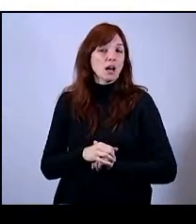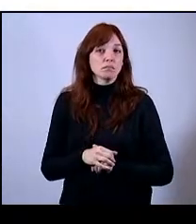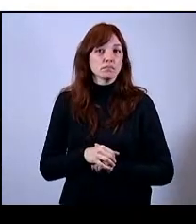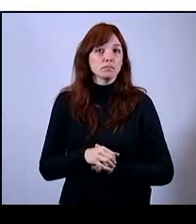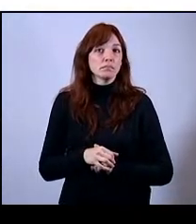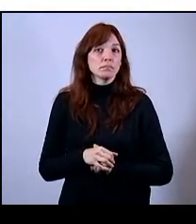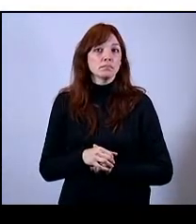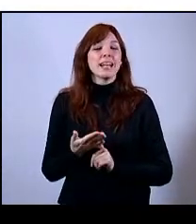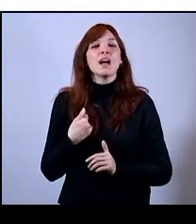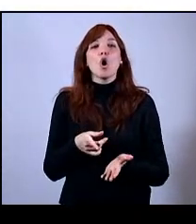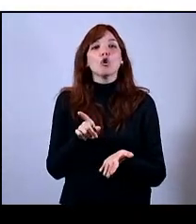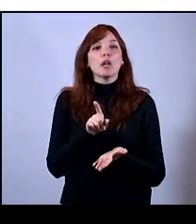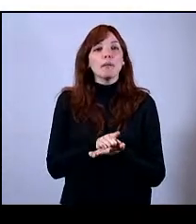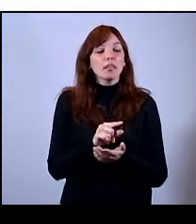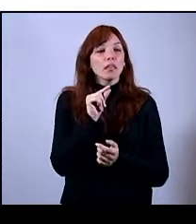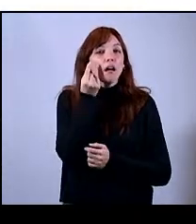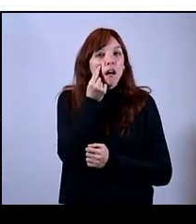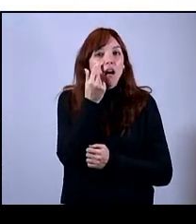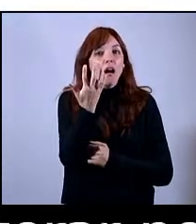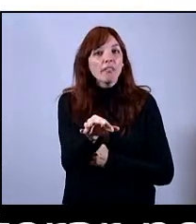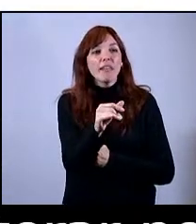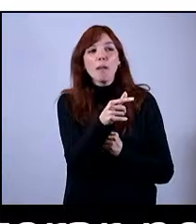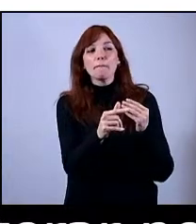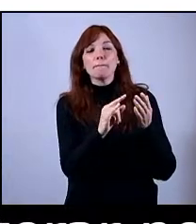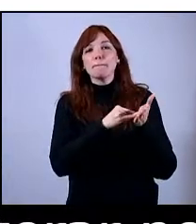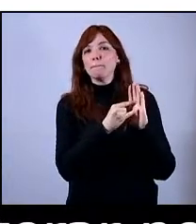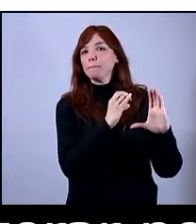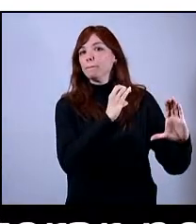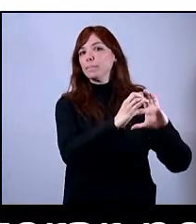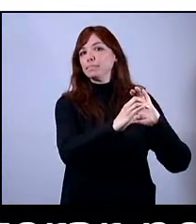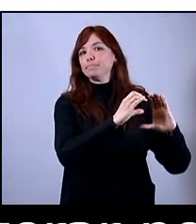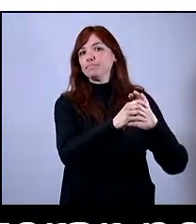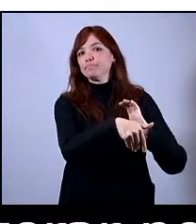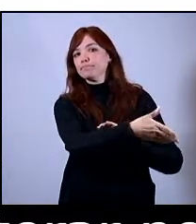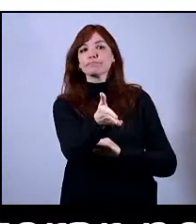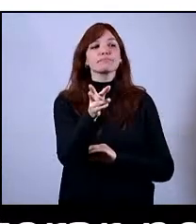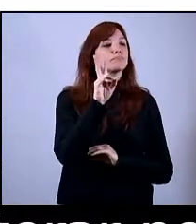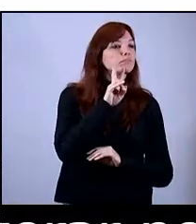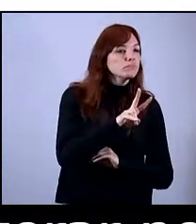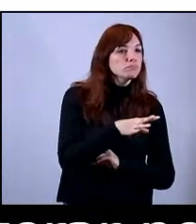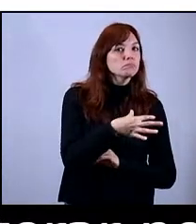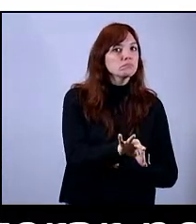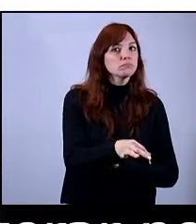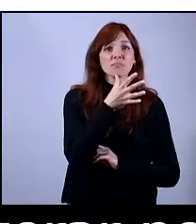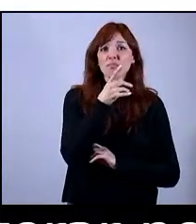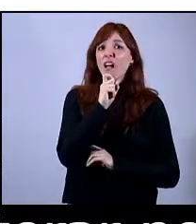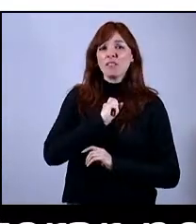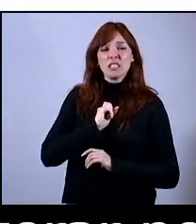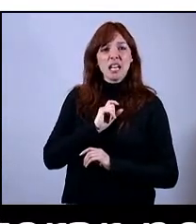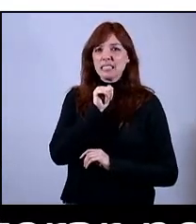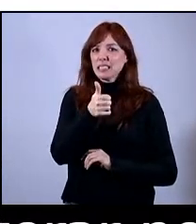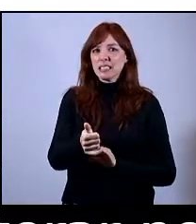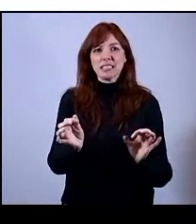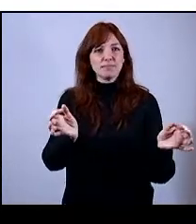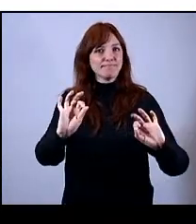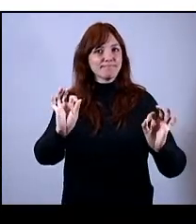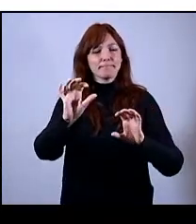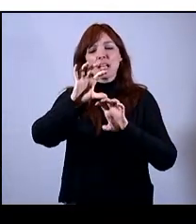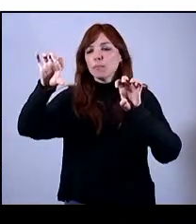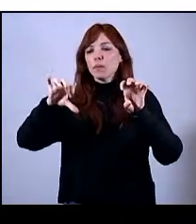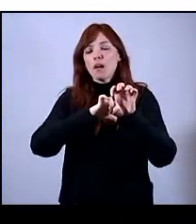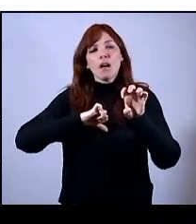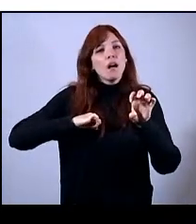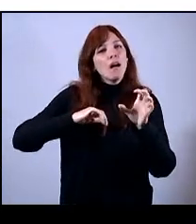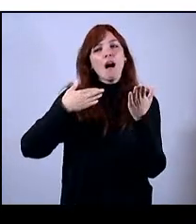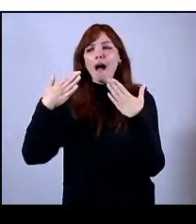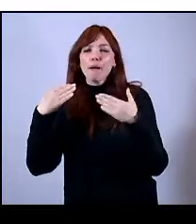que enterar por la prensa. No se han consensuado ni acordado con las comunidades autónomas previamente estas